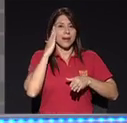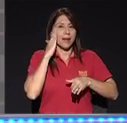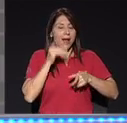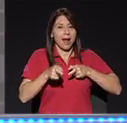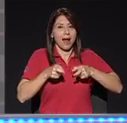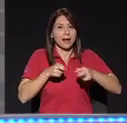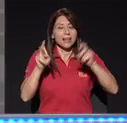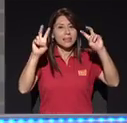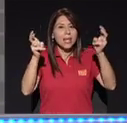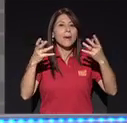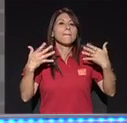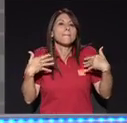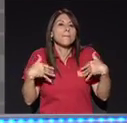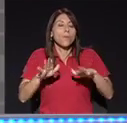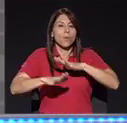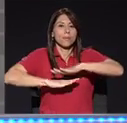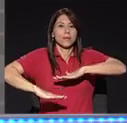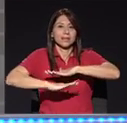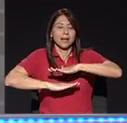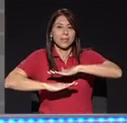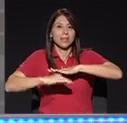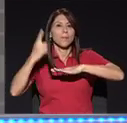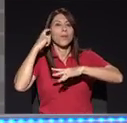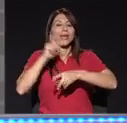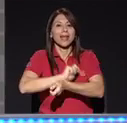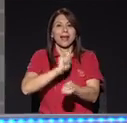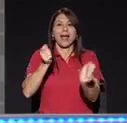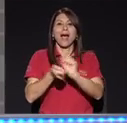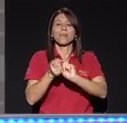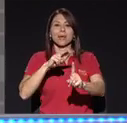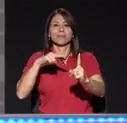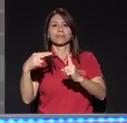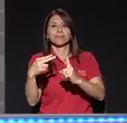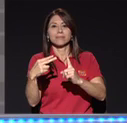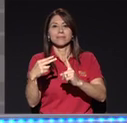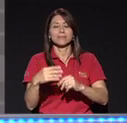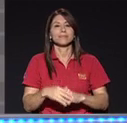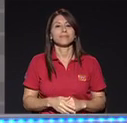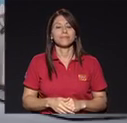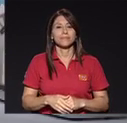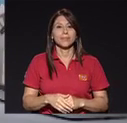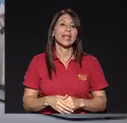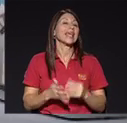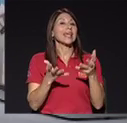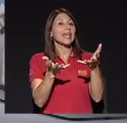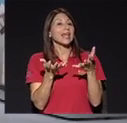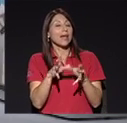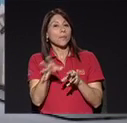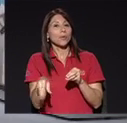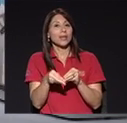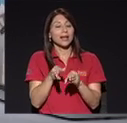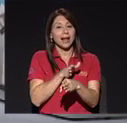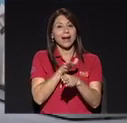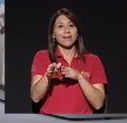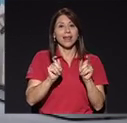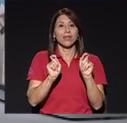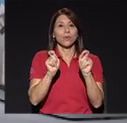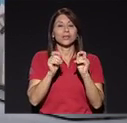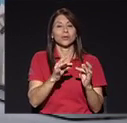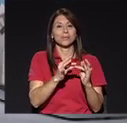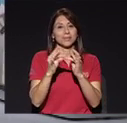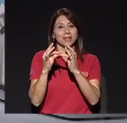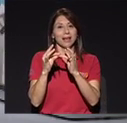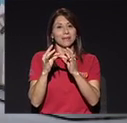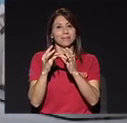menos básicamente, porque eso nos cambia la mirada con que los vemos, ¿verdad? Quería aportar que la carrera de educación especial,